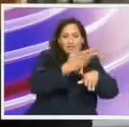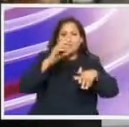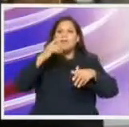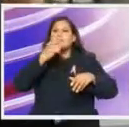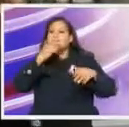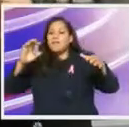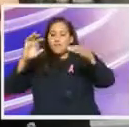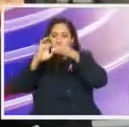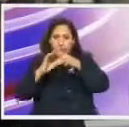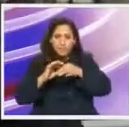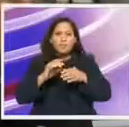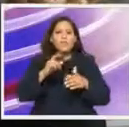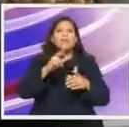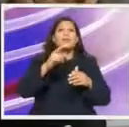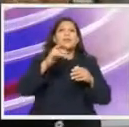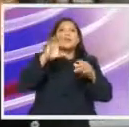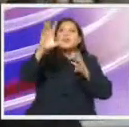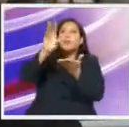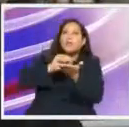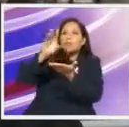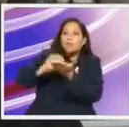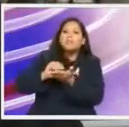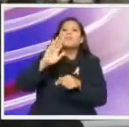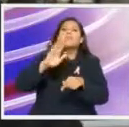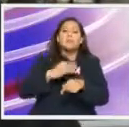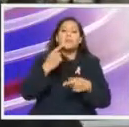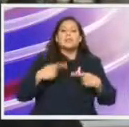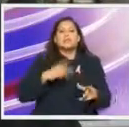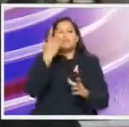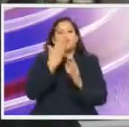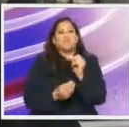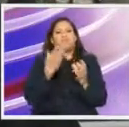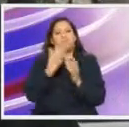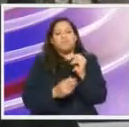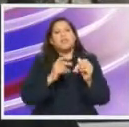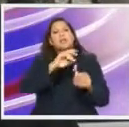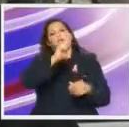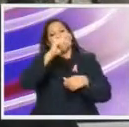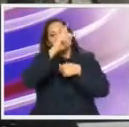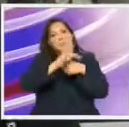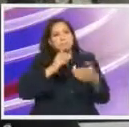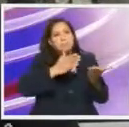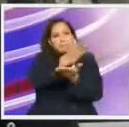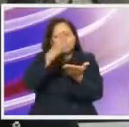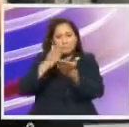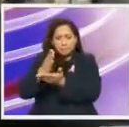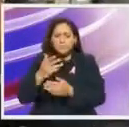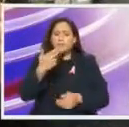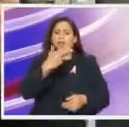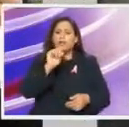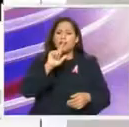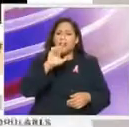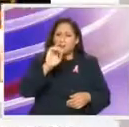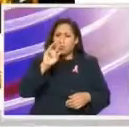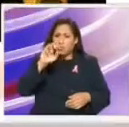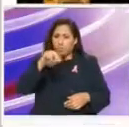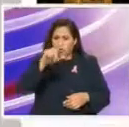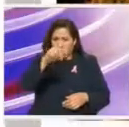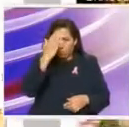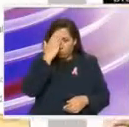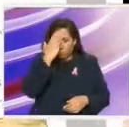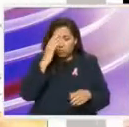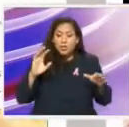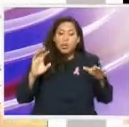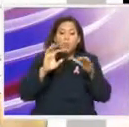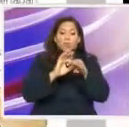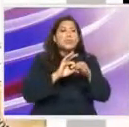sea, se exportó de muchas formas por los momentos de inmigración. Y Halloween tiene una implicación bonita porque el Halloween que conocemos de pronto se asocia mucho